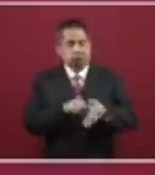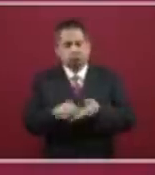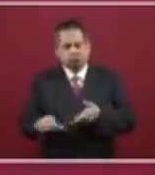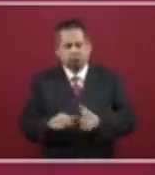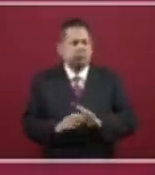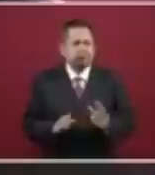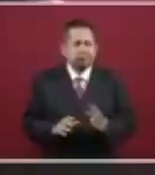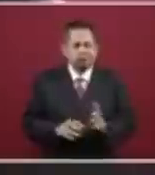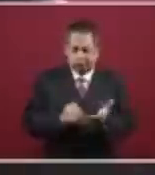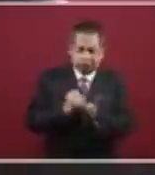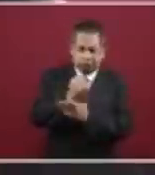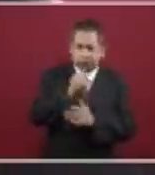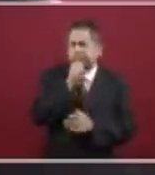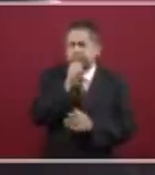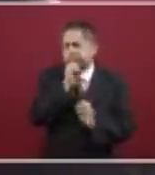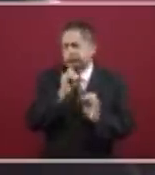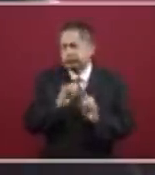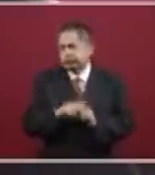decidido